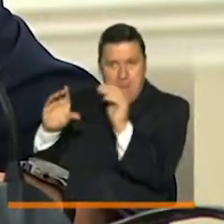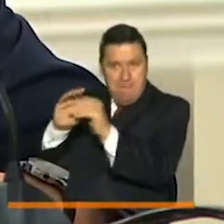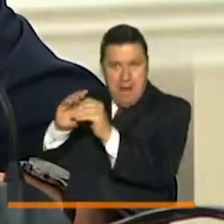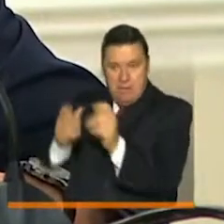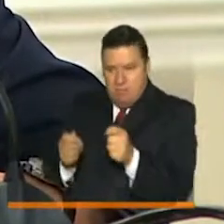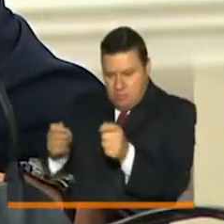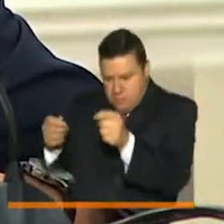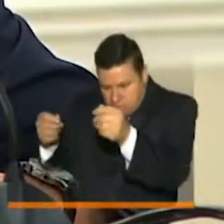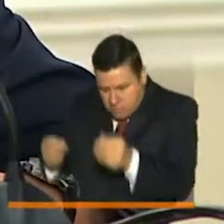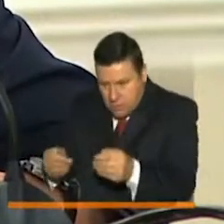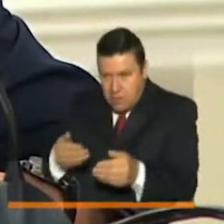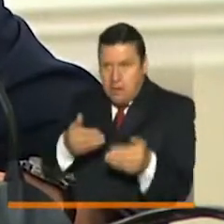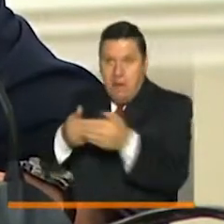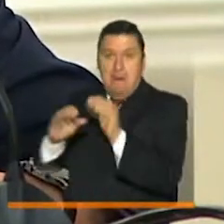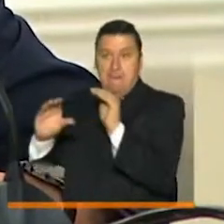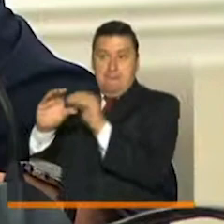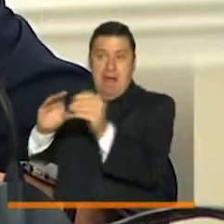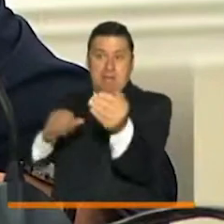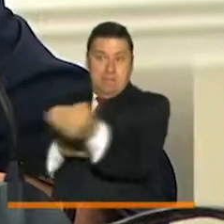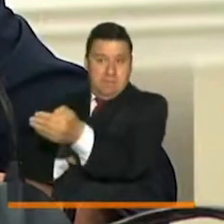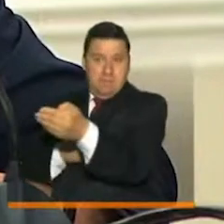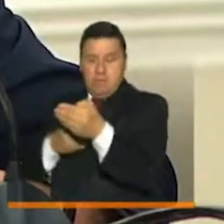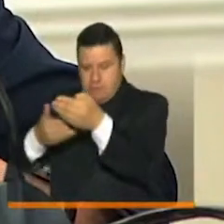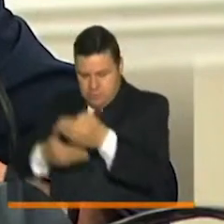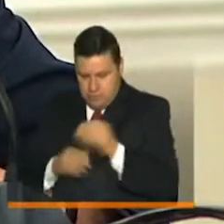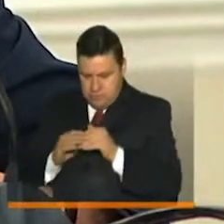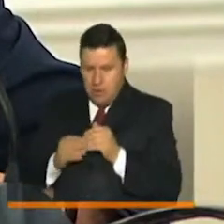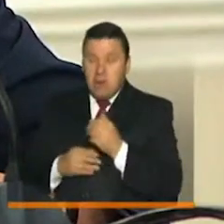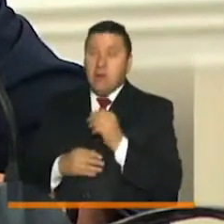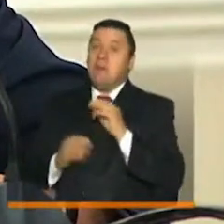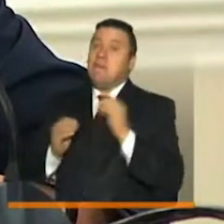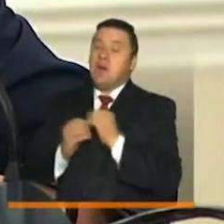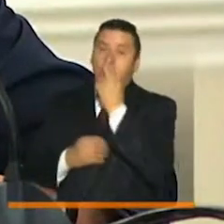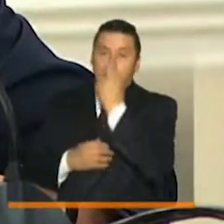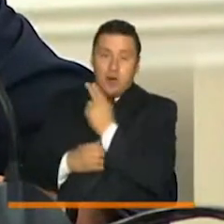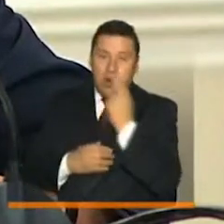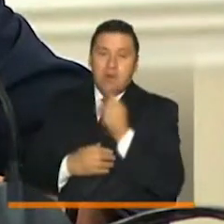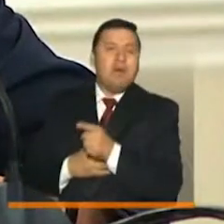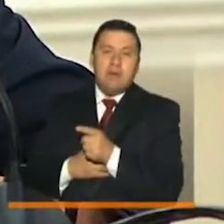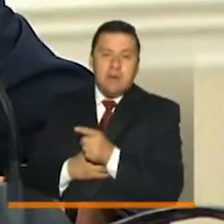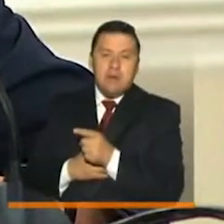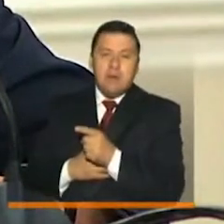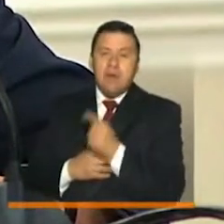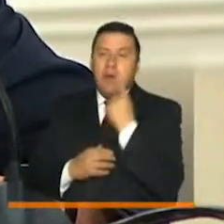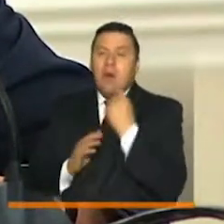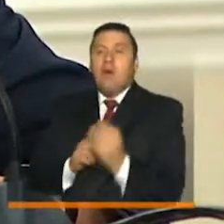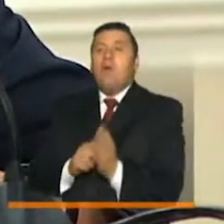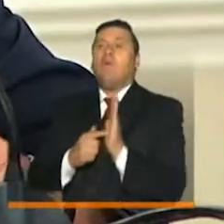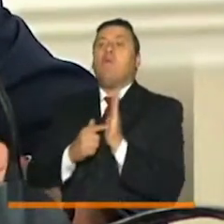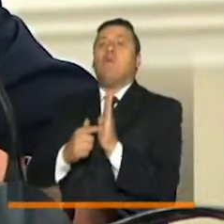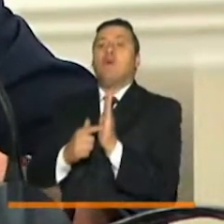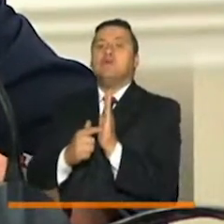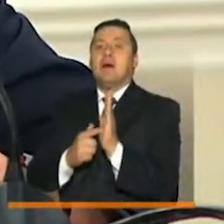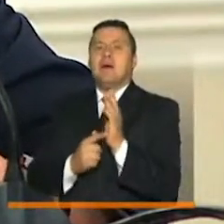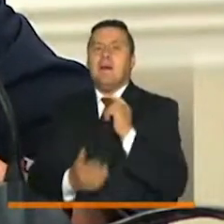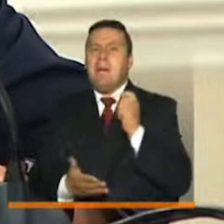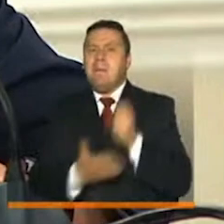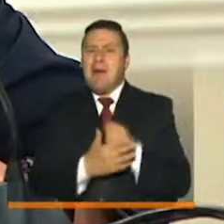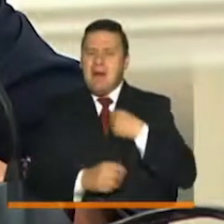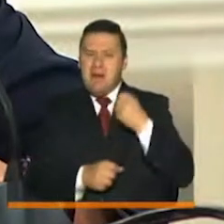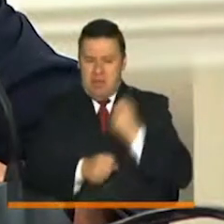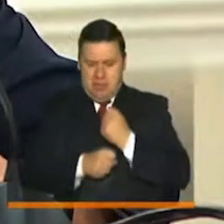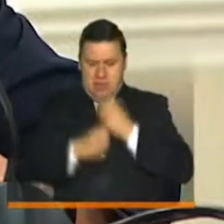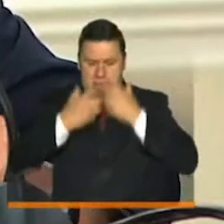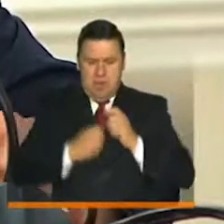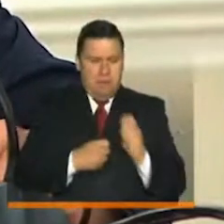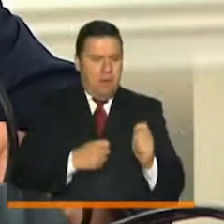decir, se la entregarán al banco con otro compromiso, y es haber mostrado la pila en la que dice